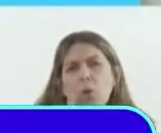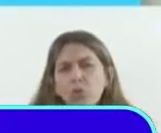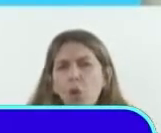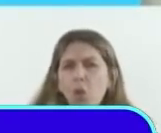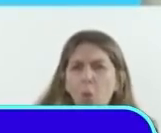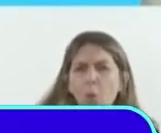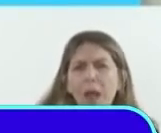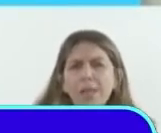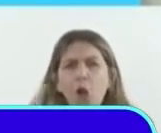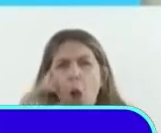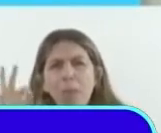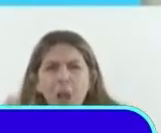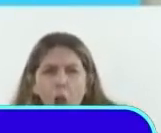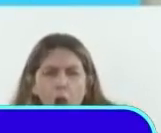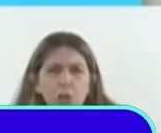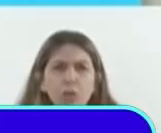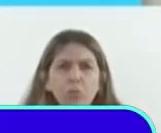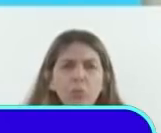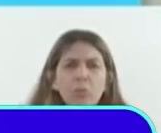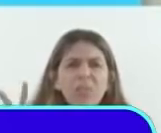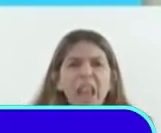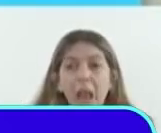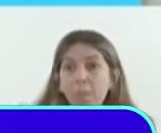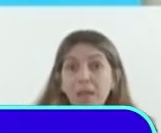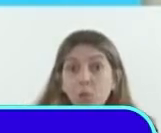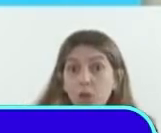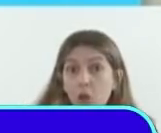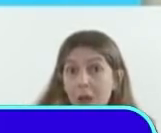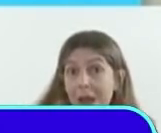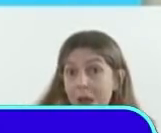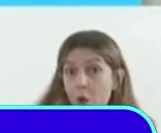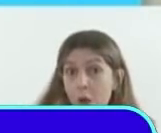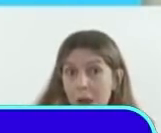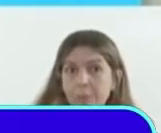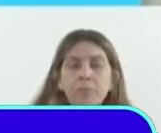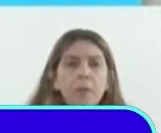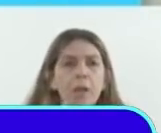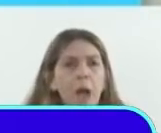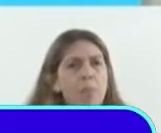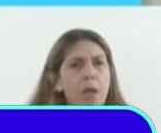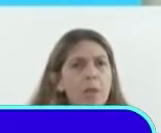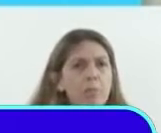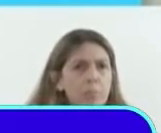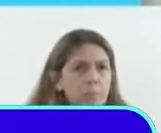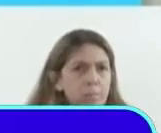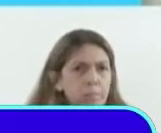miradas sobre el presente, y también pudo escuchar